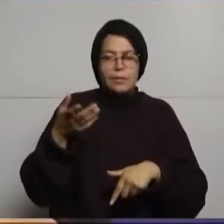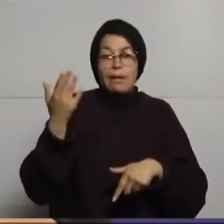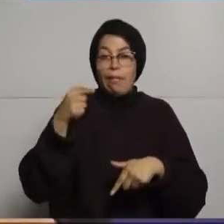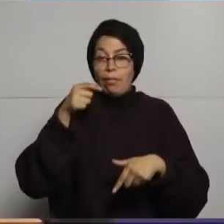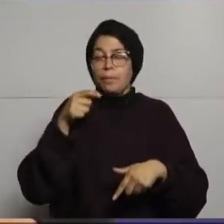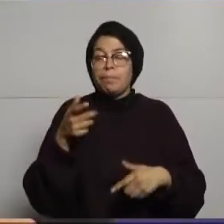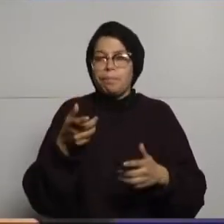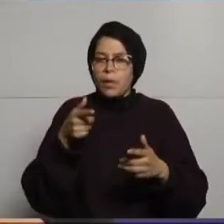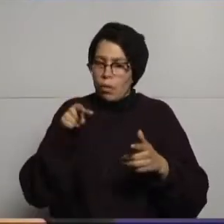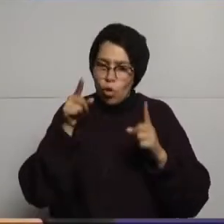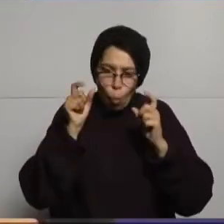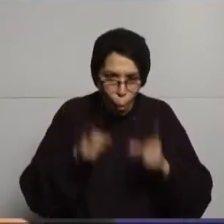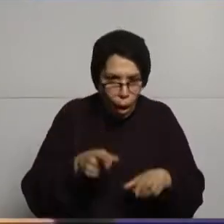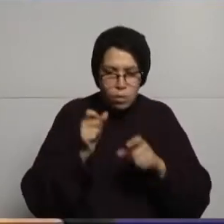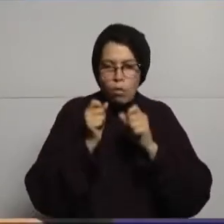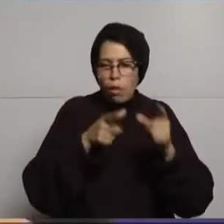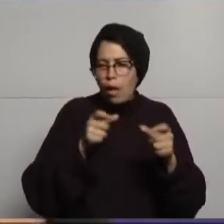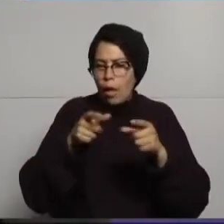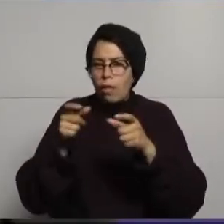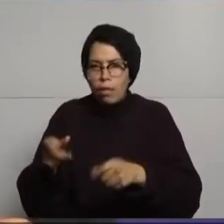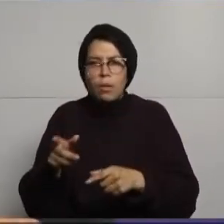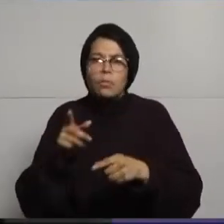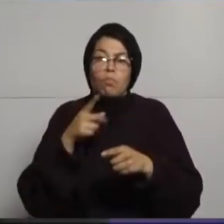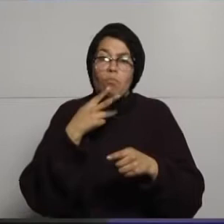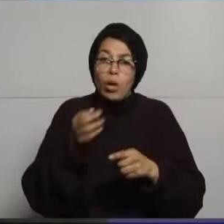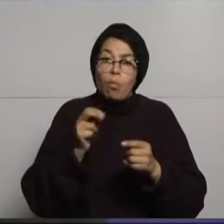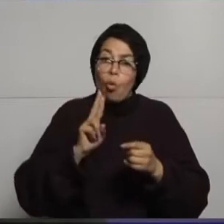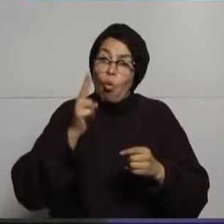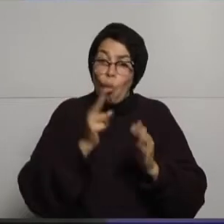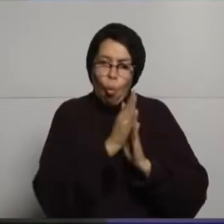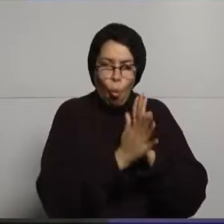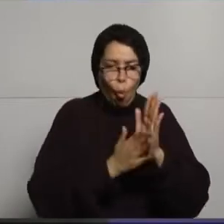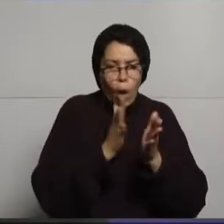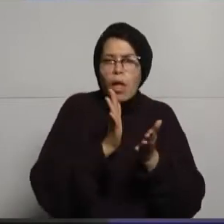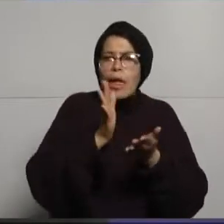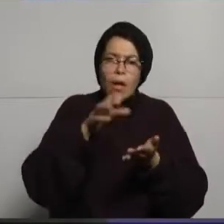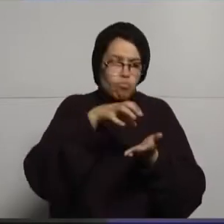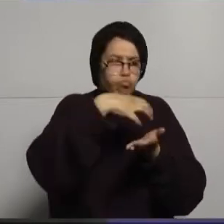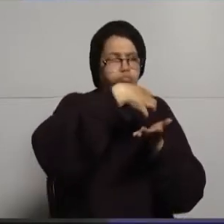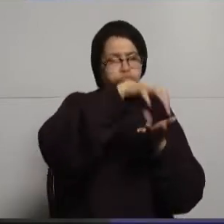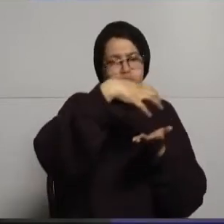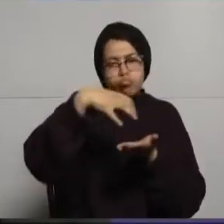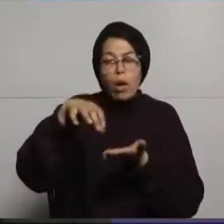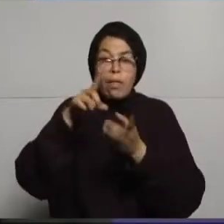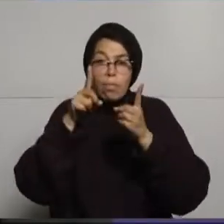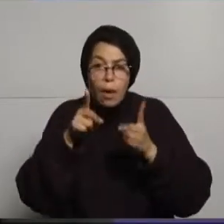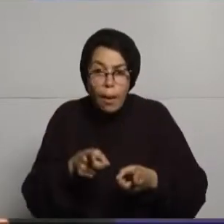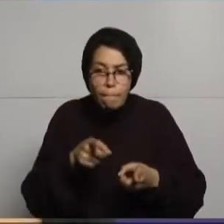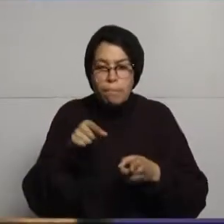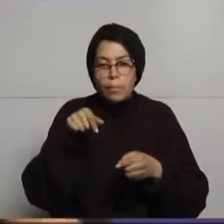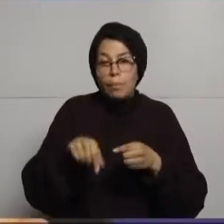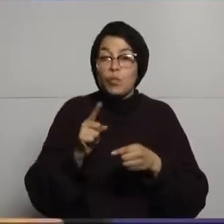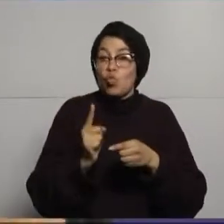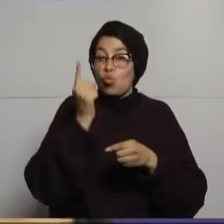respaldo en todos los departamentos, en particular el Departamento de Desarrollo Sostenible e Inteligente, ha sido de los